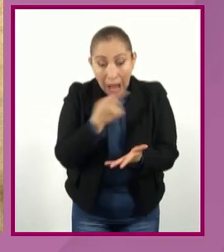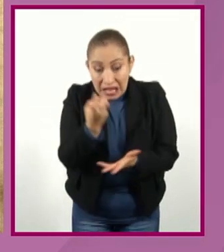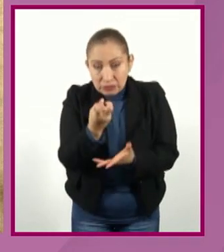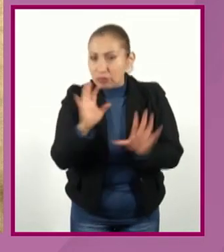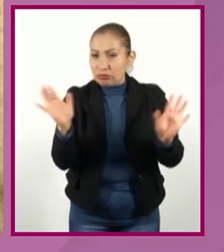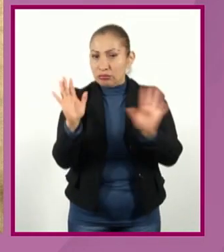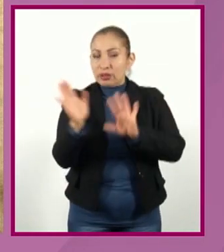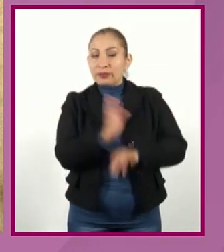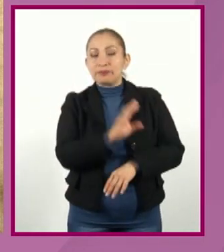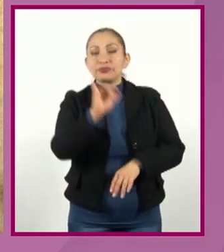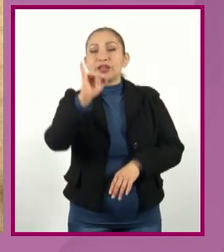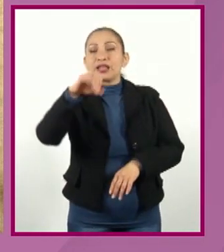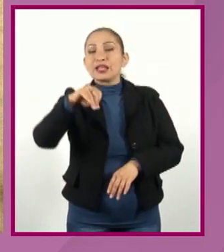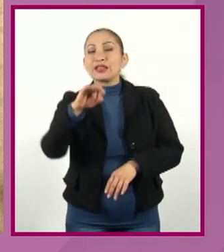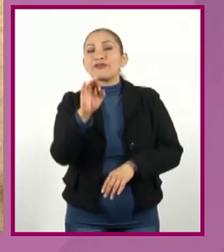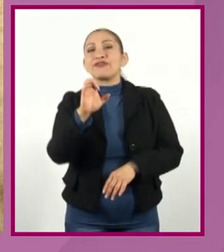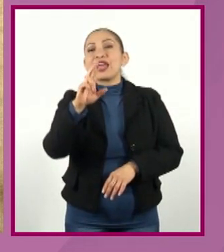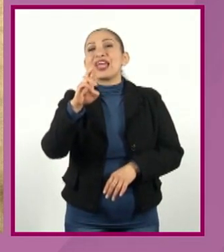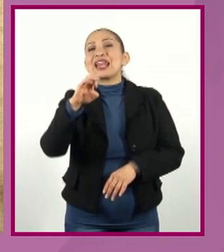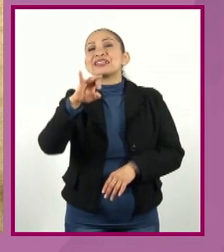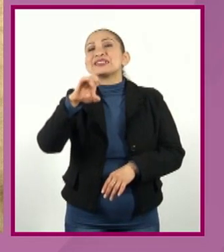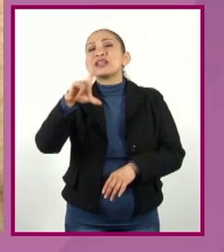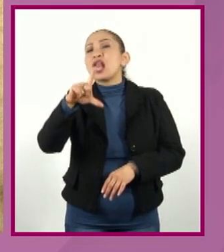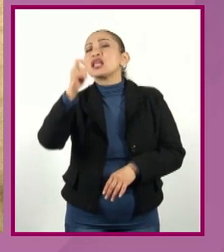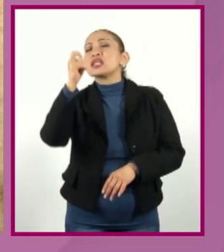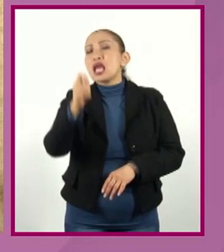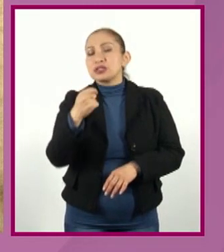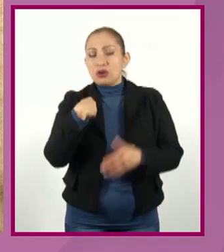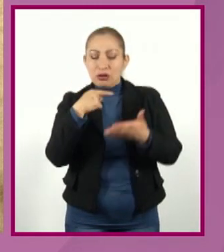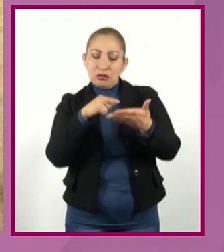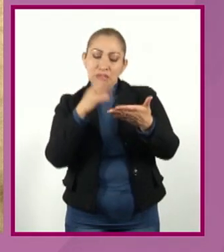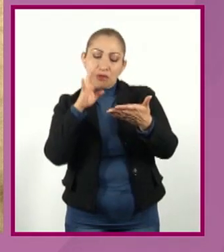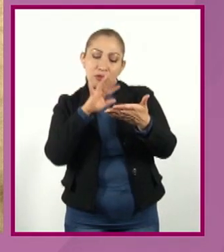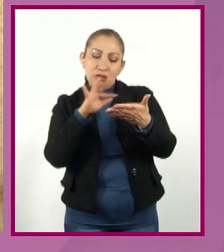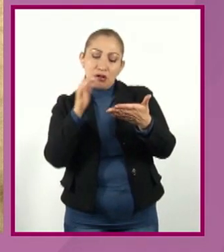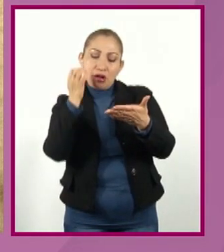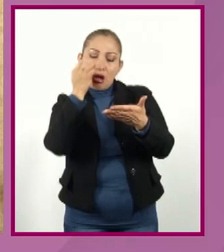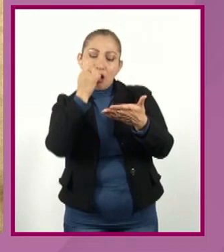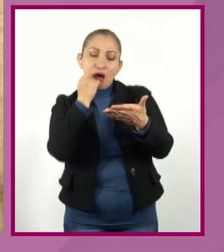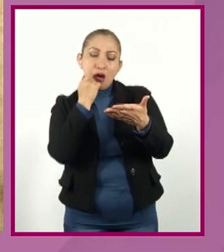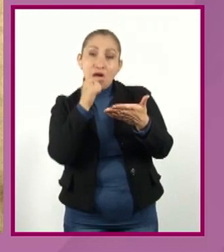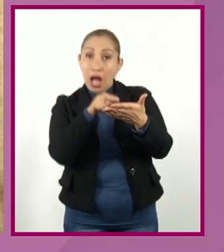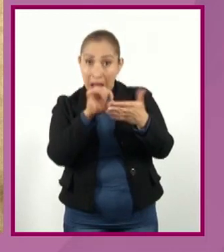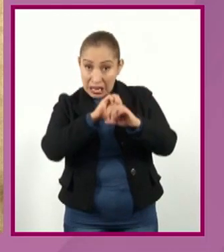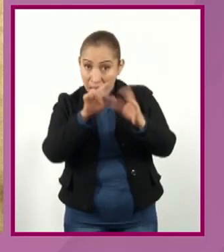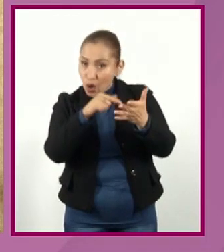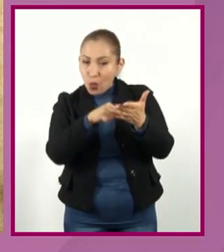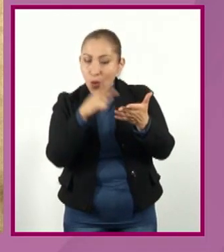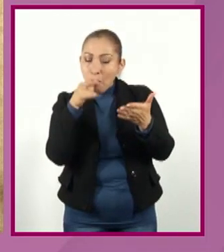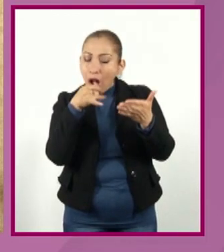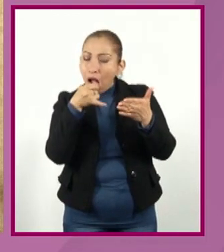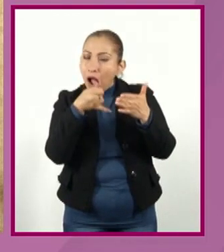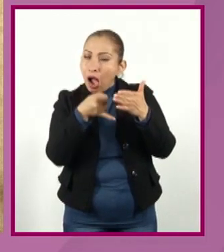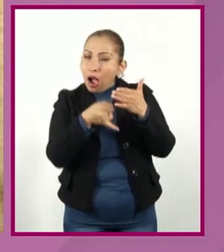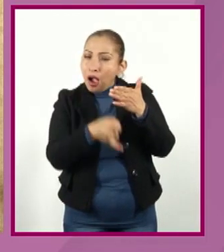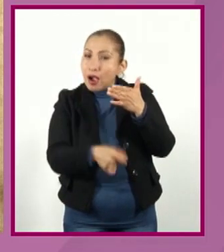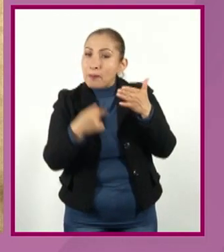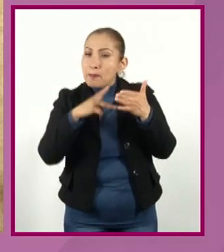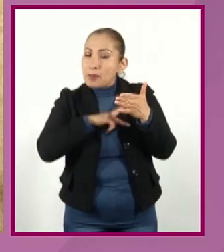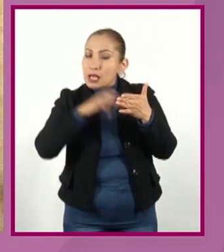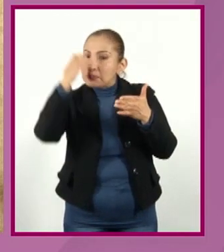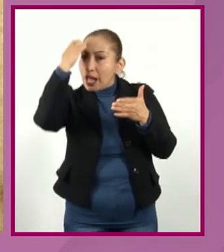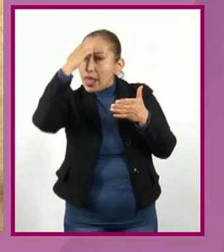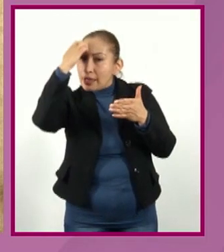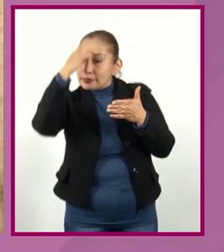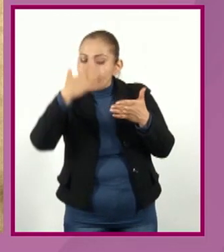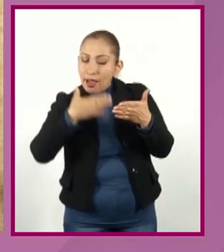El inferencial, que es aquel que nos permite deducir los elementos no explícitos en un texto a partir de nuestras experiencias